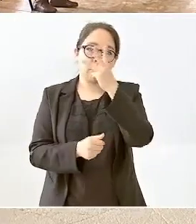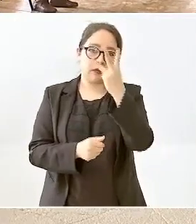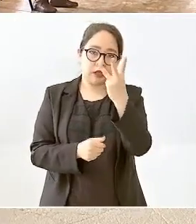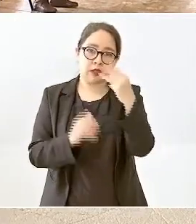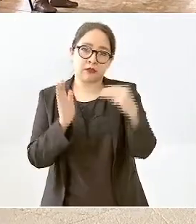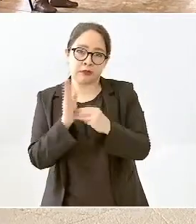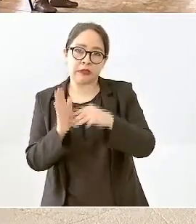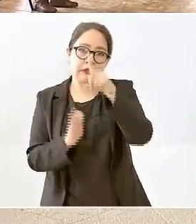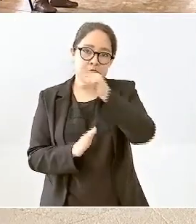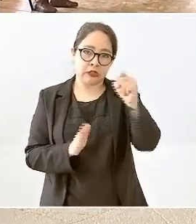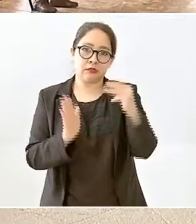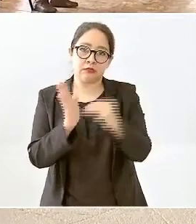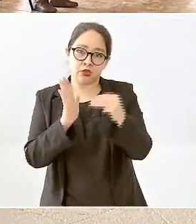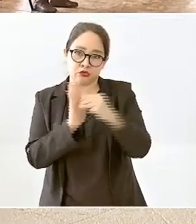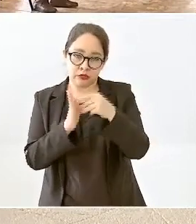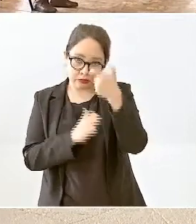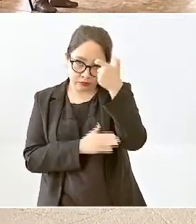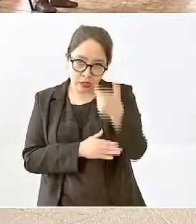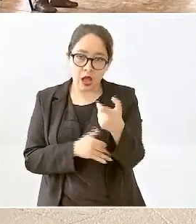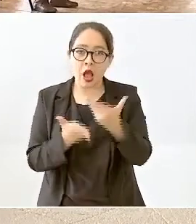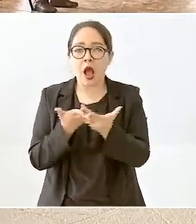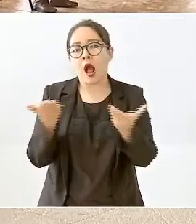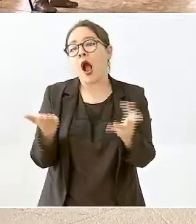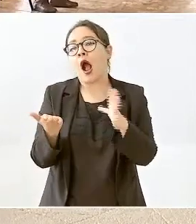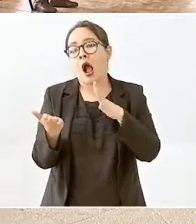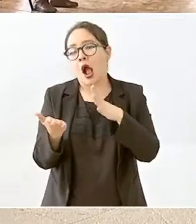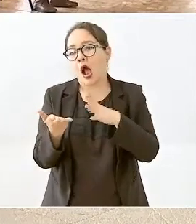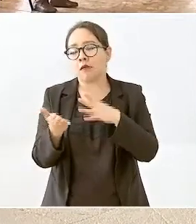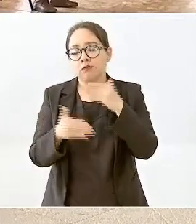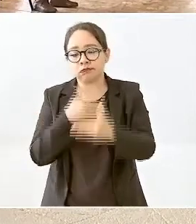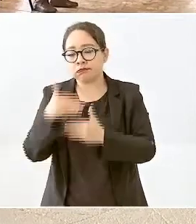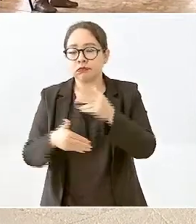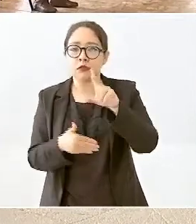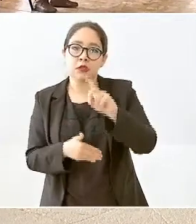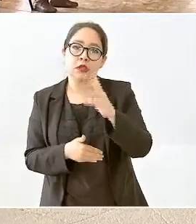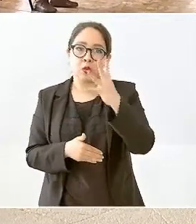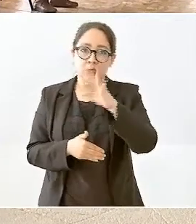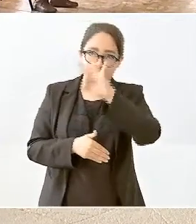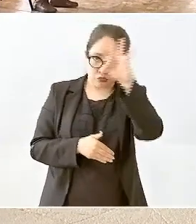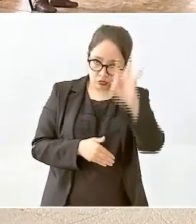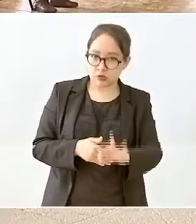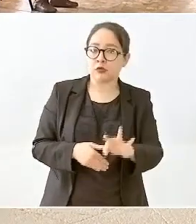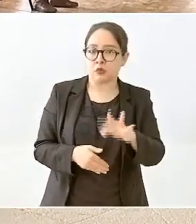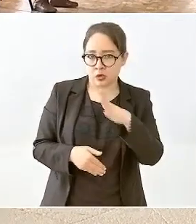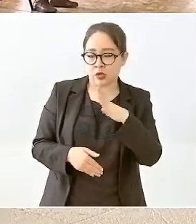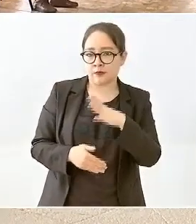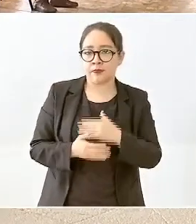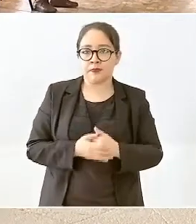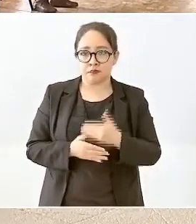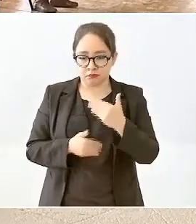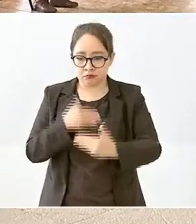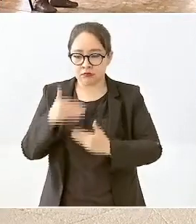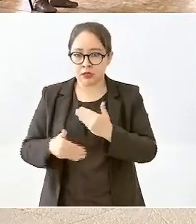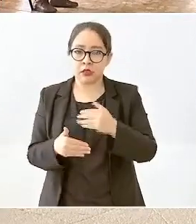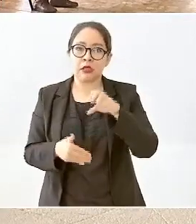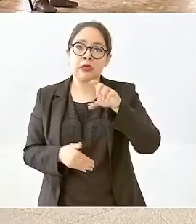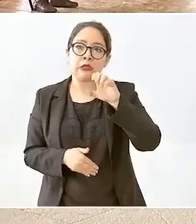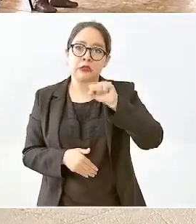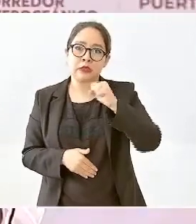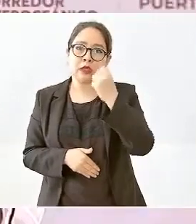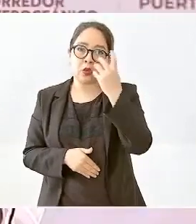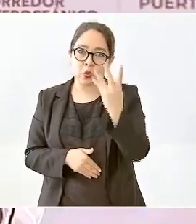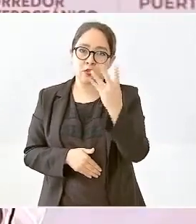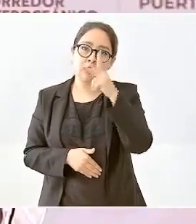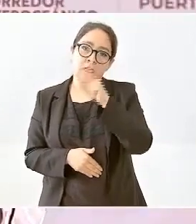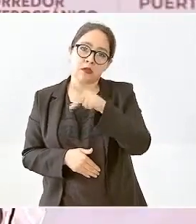pesos. Actualmente se tiene un avance general del 34%, que son 64